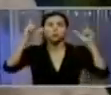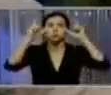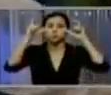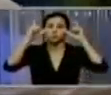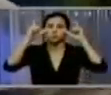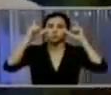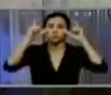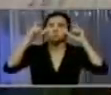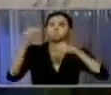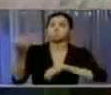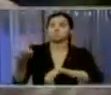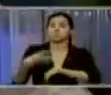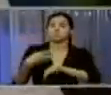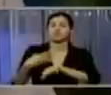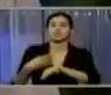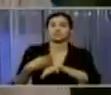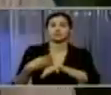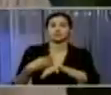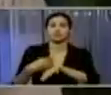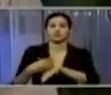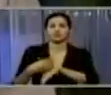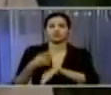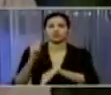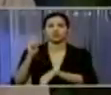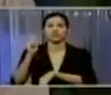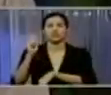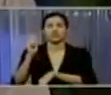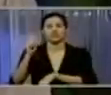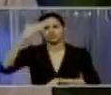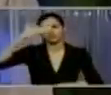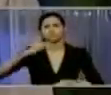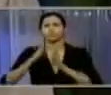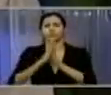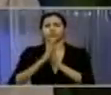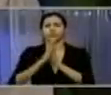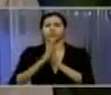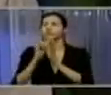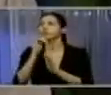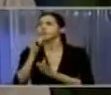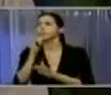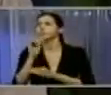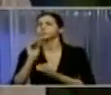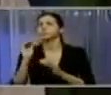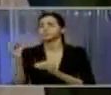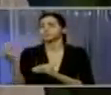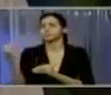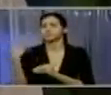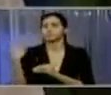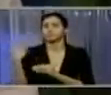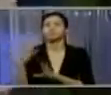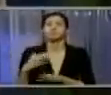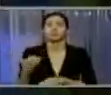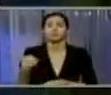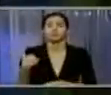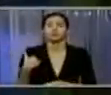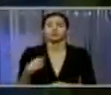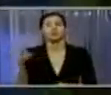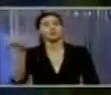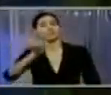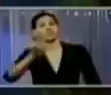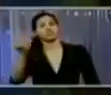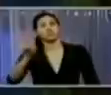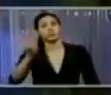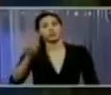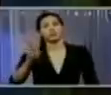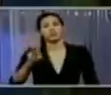Le dice a Teniente Escalona, por favor, darle esta información al jefe para que lo anuncie. Venezuela